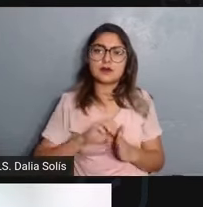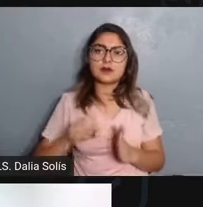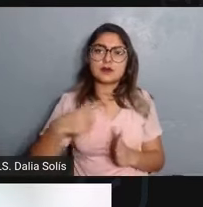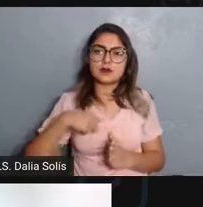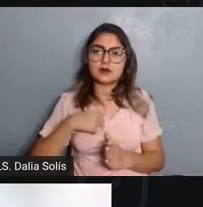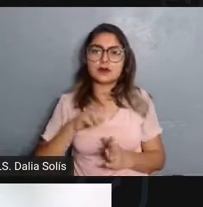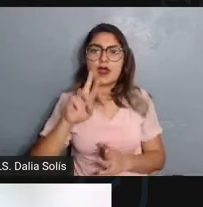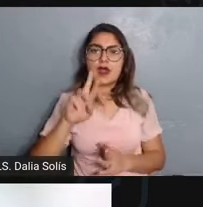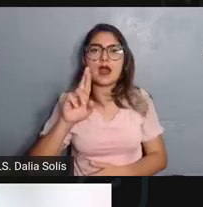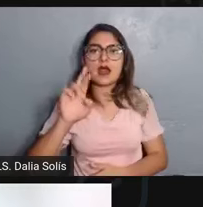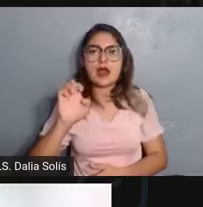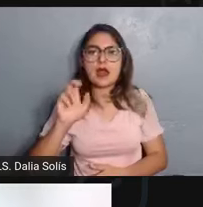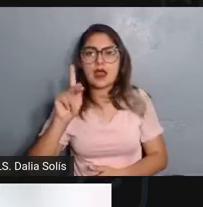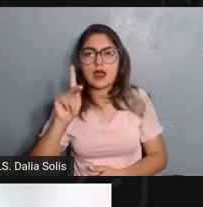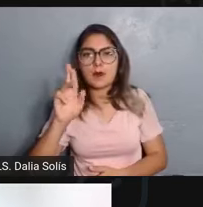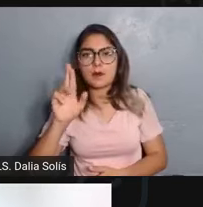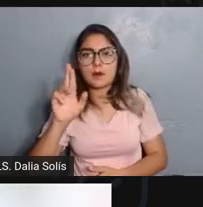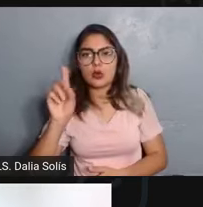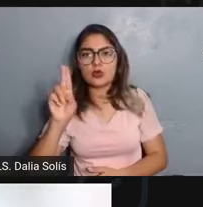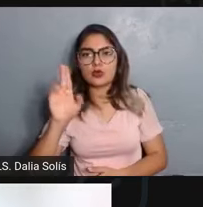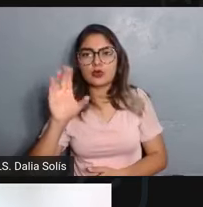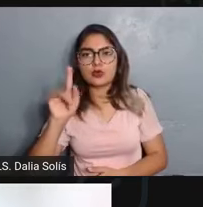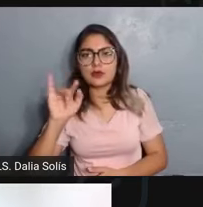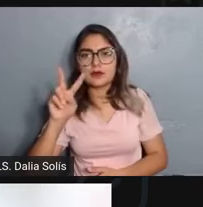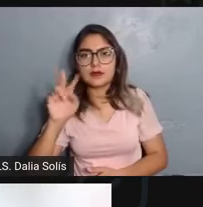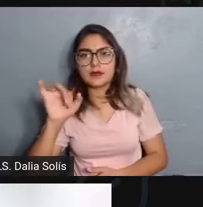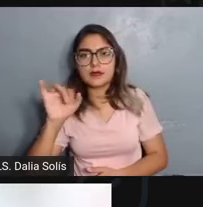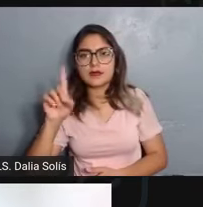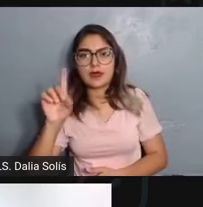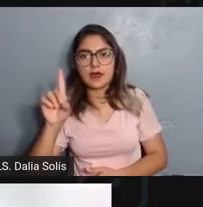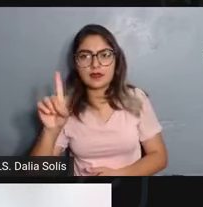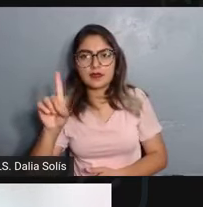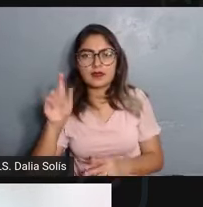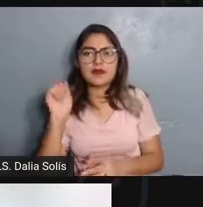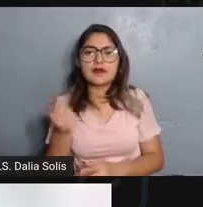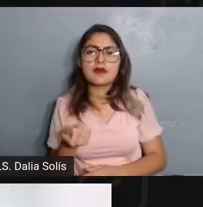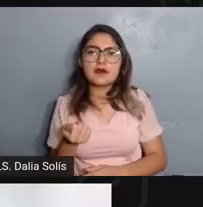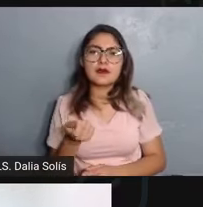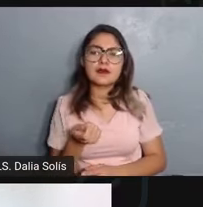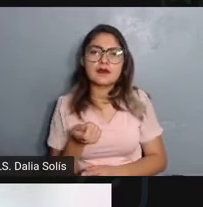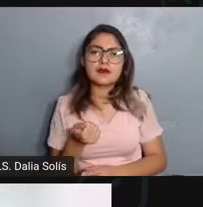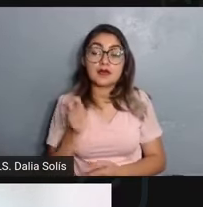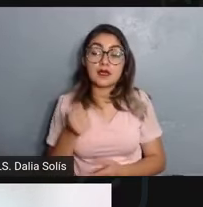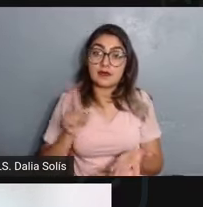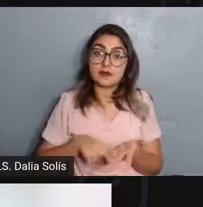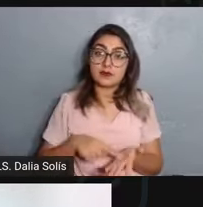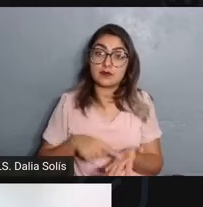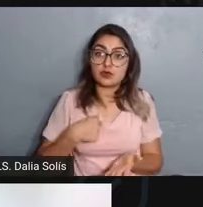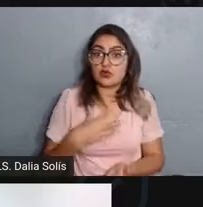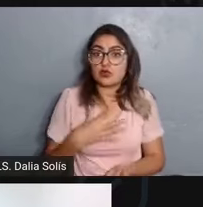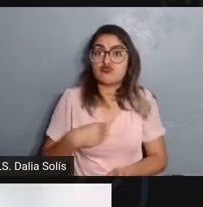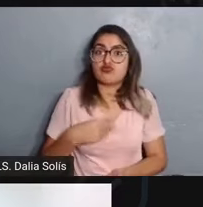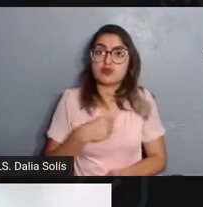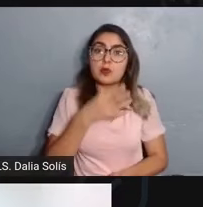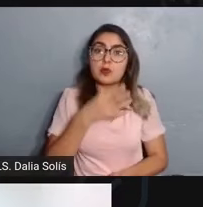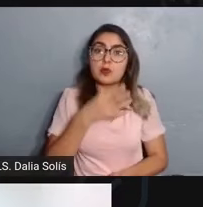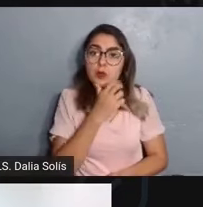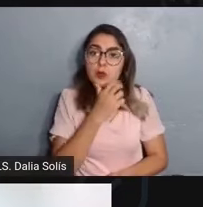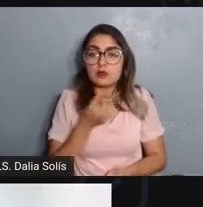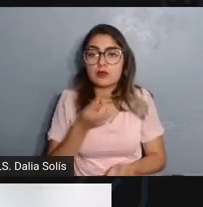necesariamente biológicamente puedan reproducirse. Sin embargo, hay formas de demostrar esa